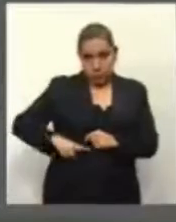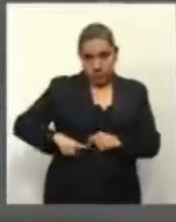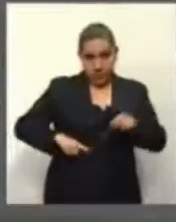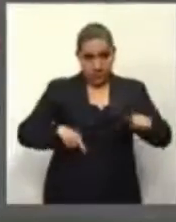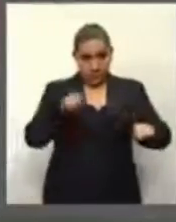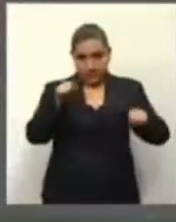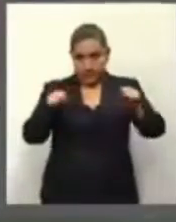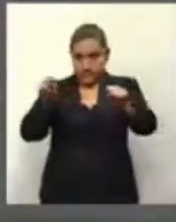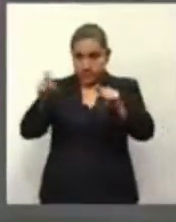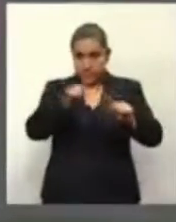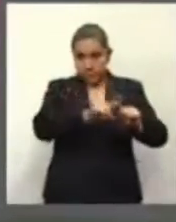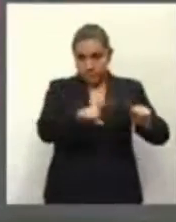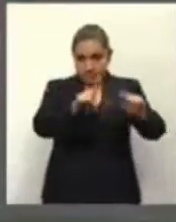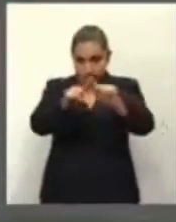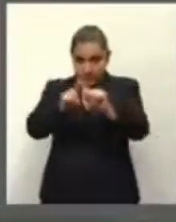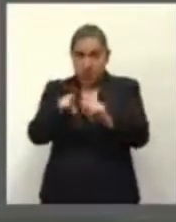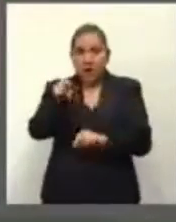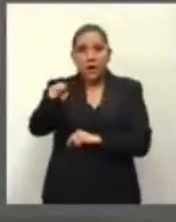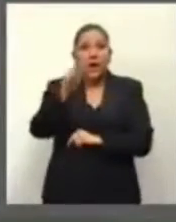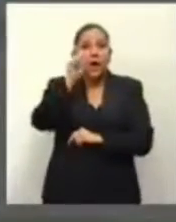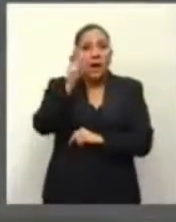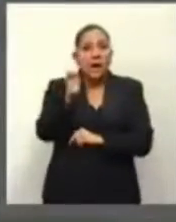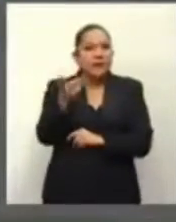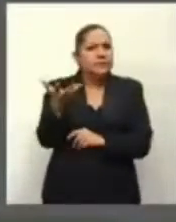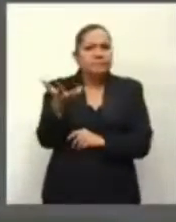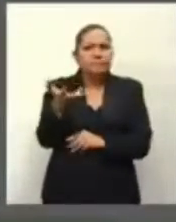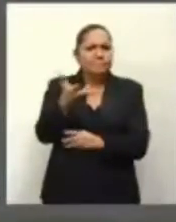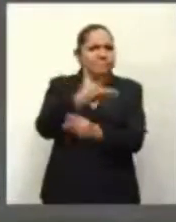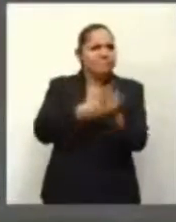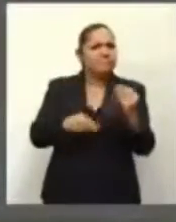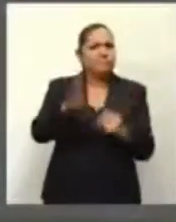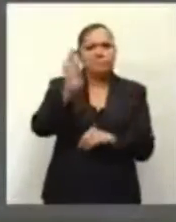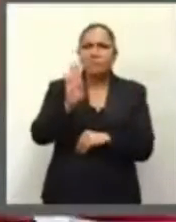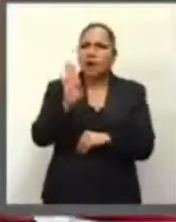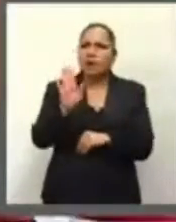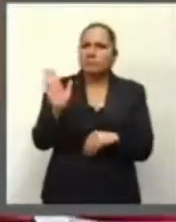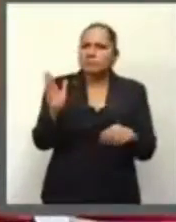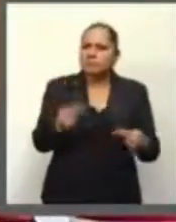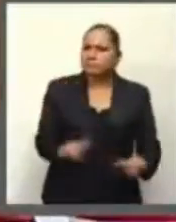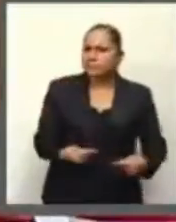han convertido en un centro de negocio. Gracias. Gracias.